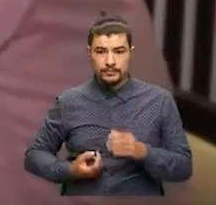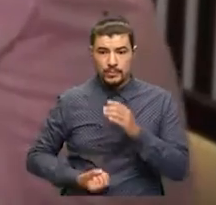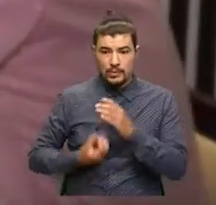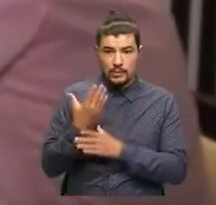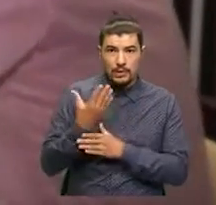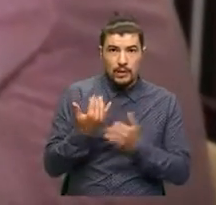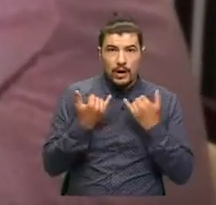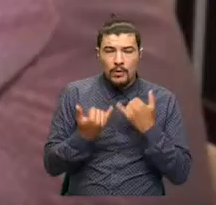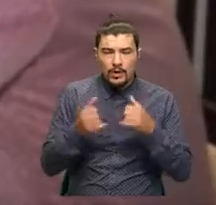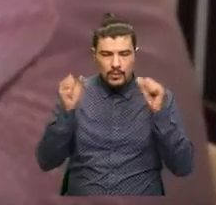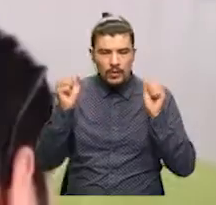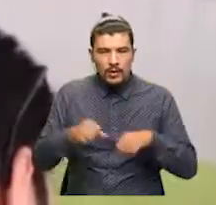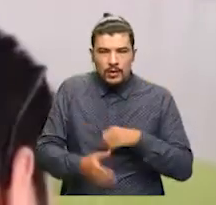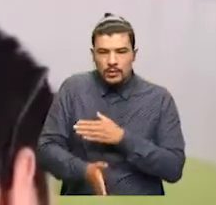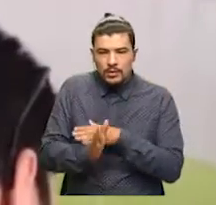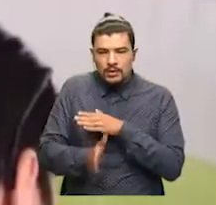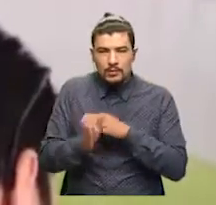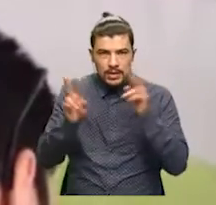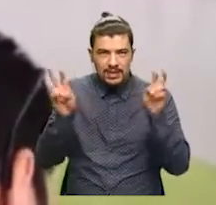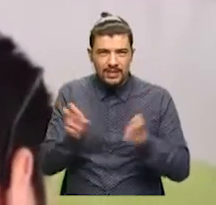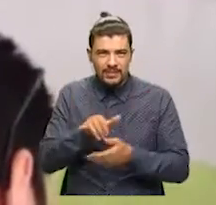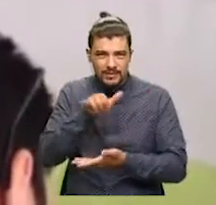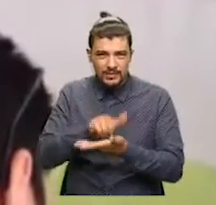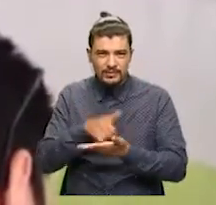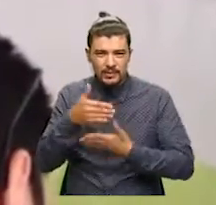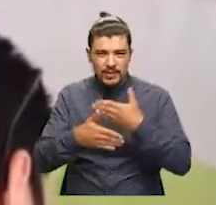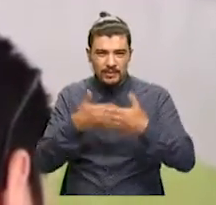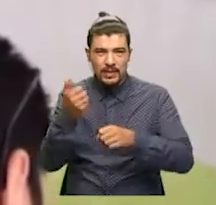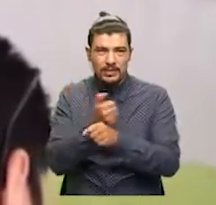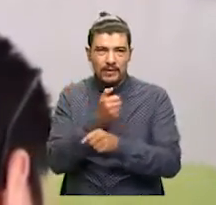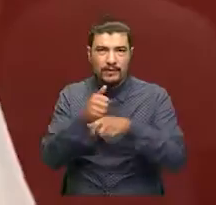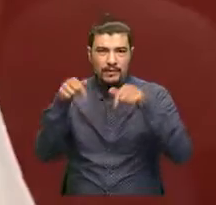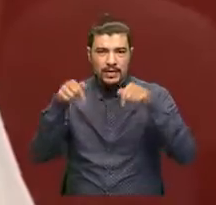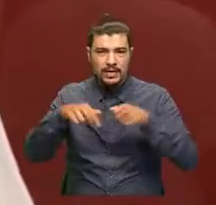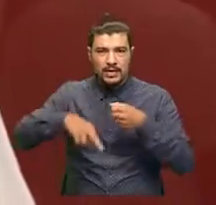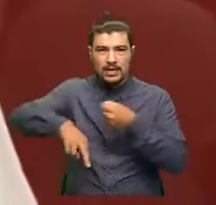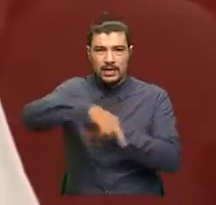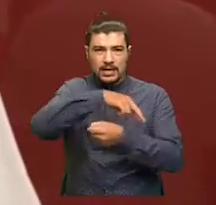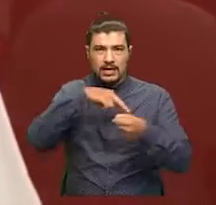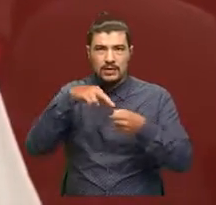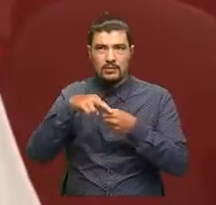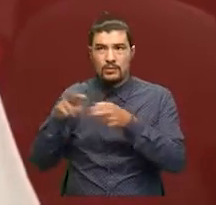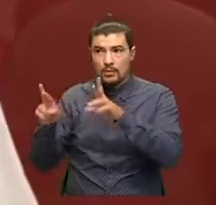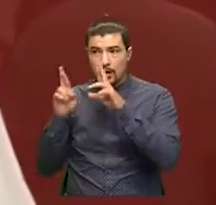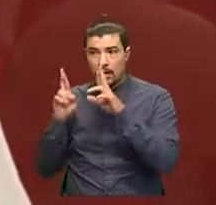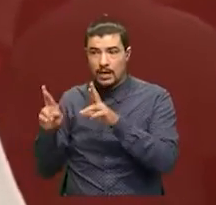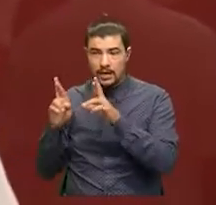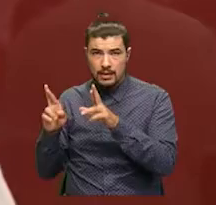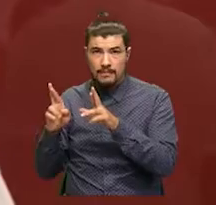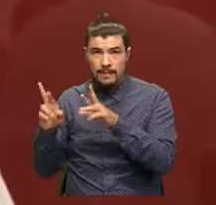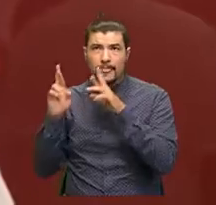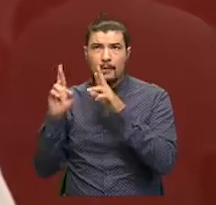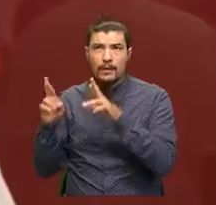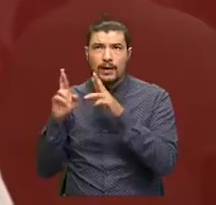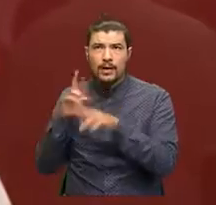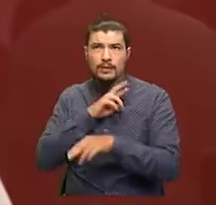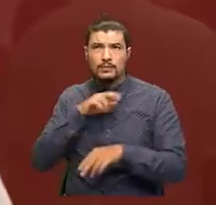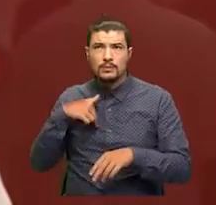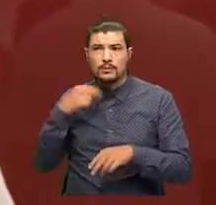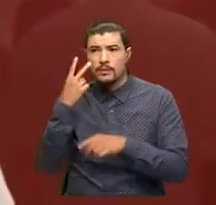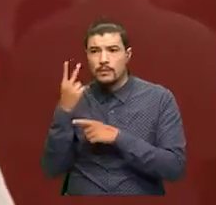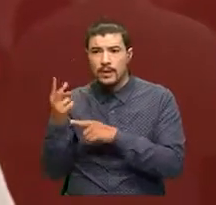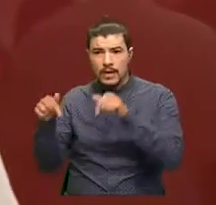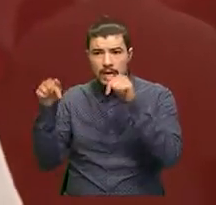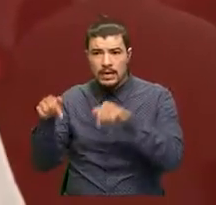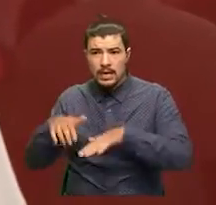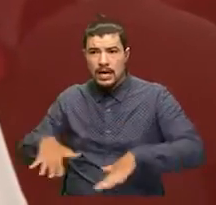se garantice continuidad a los temas que se venían trabajando en la región esperamos pues a ver que viene para la